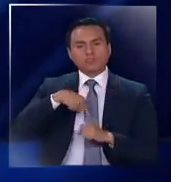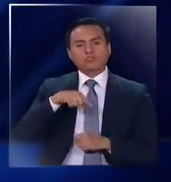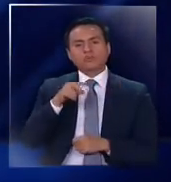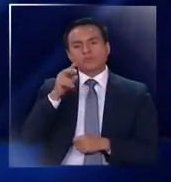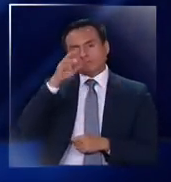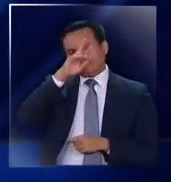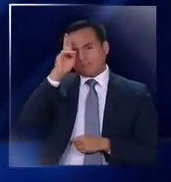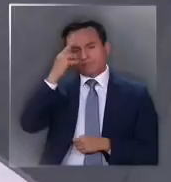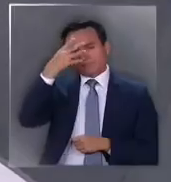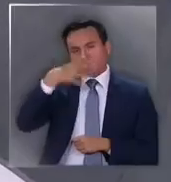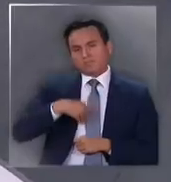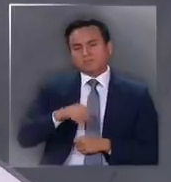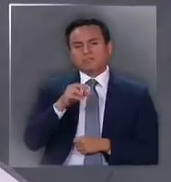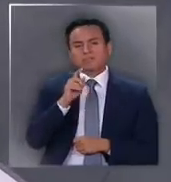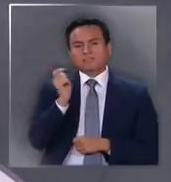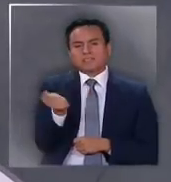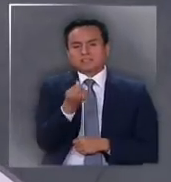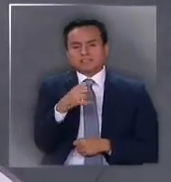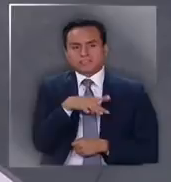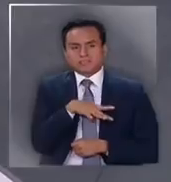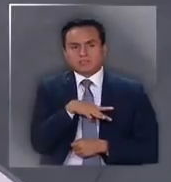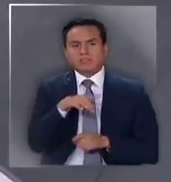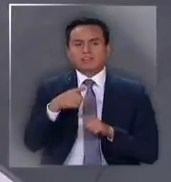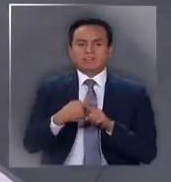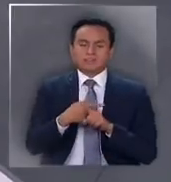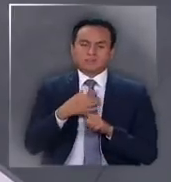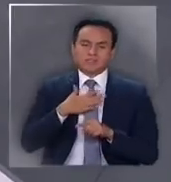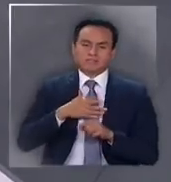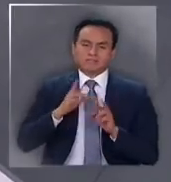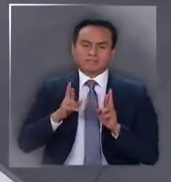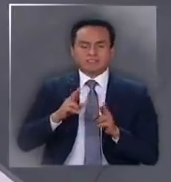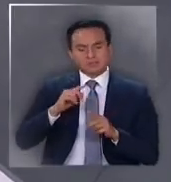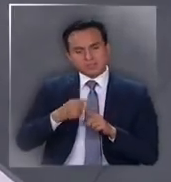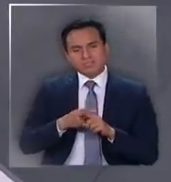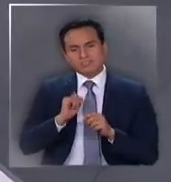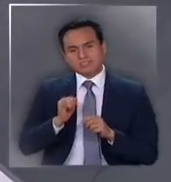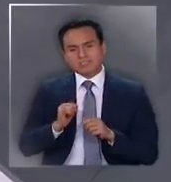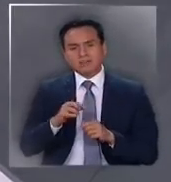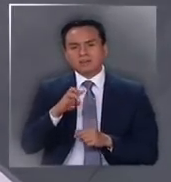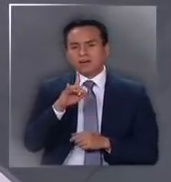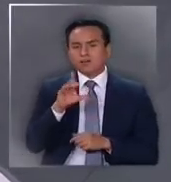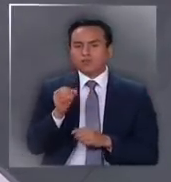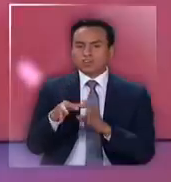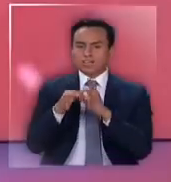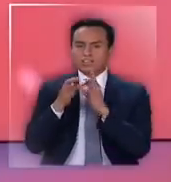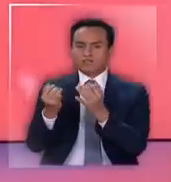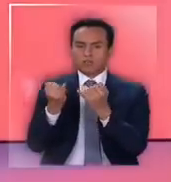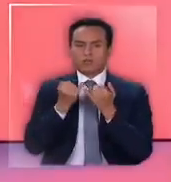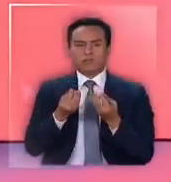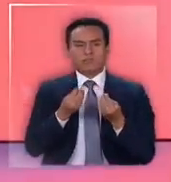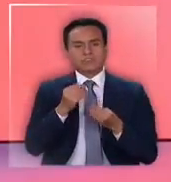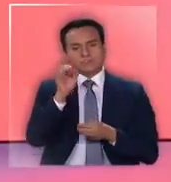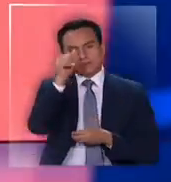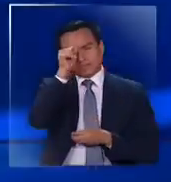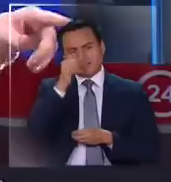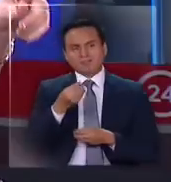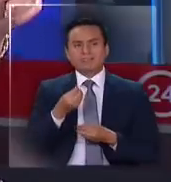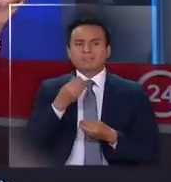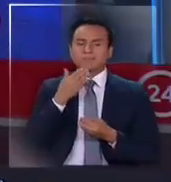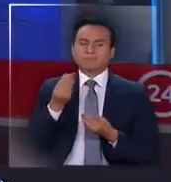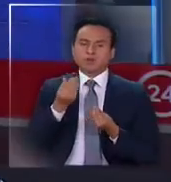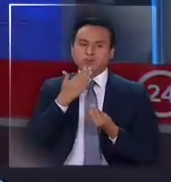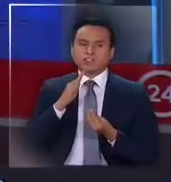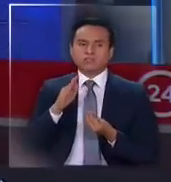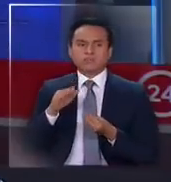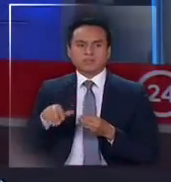príncipe del tenis chileno. Esperemos que lo repitan una vez. De todas maneras, don Pablo, gracias por el informe. Buen fin de semana. ¿No? Igual para ti. Que se mejore